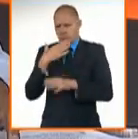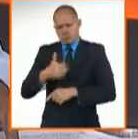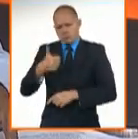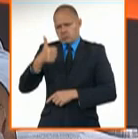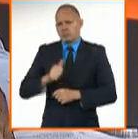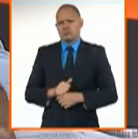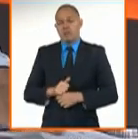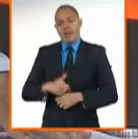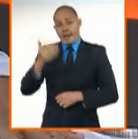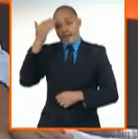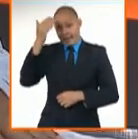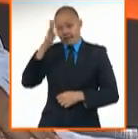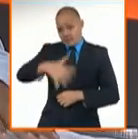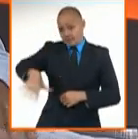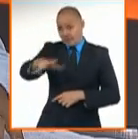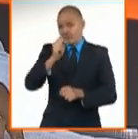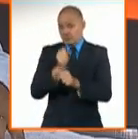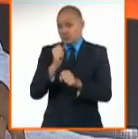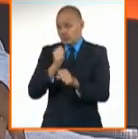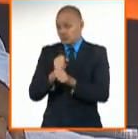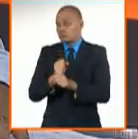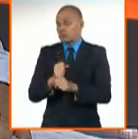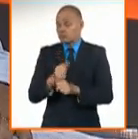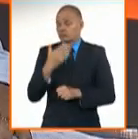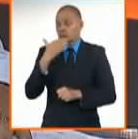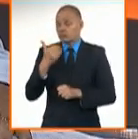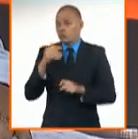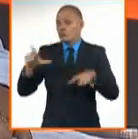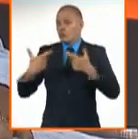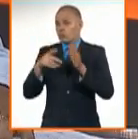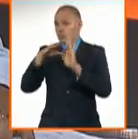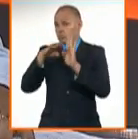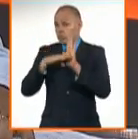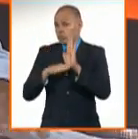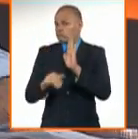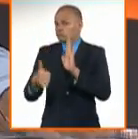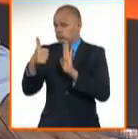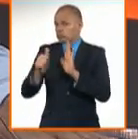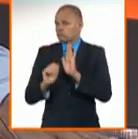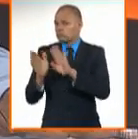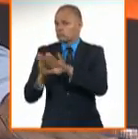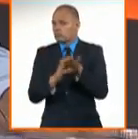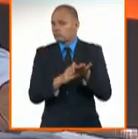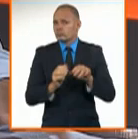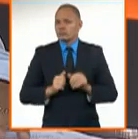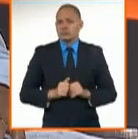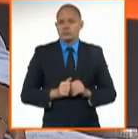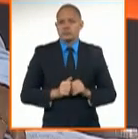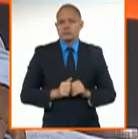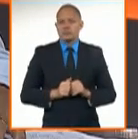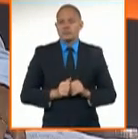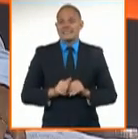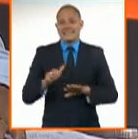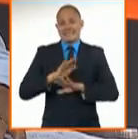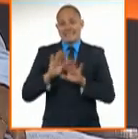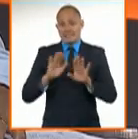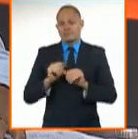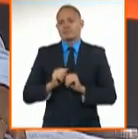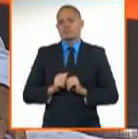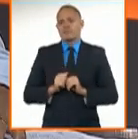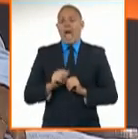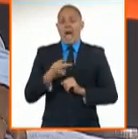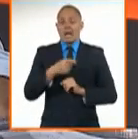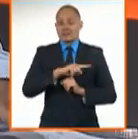posible que ese trabajo se hiciera de acuerdo a las normas establecidas y es decir más de 24 hay en